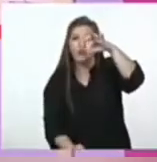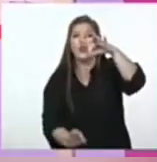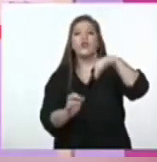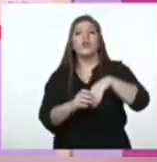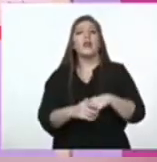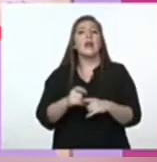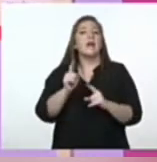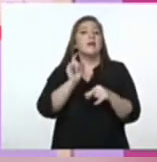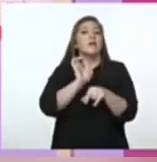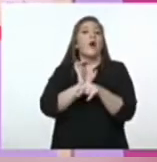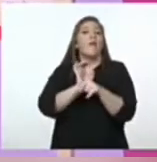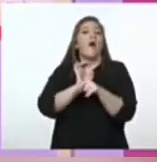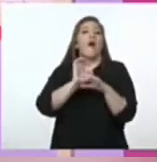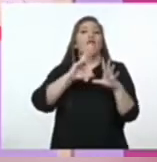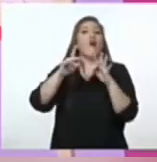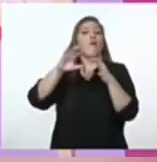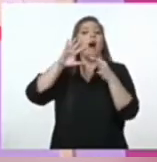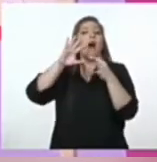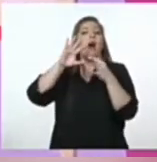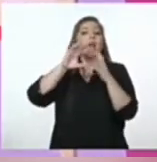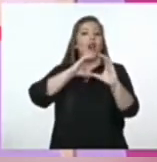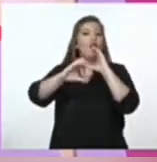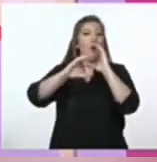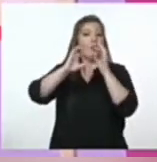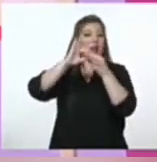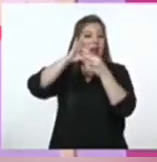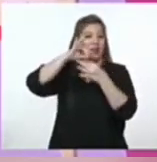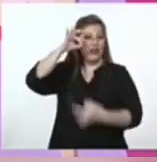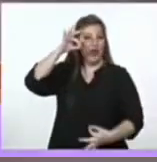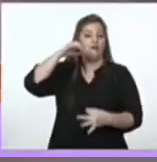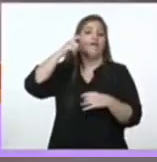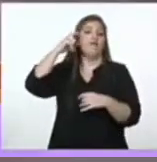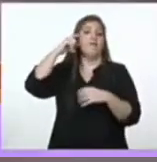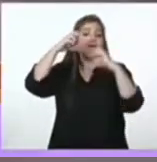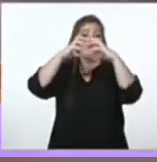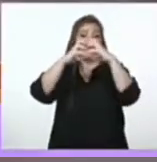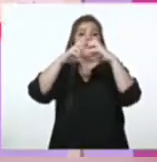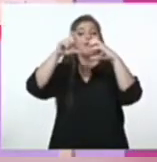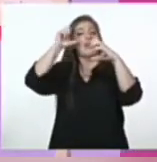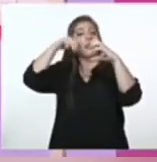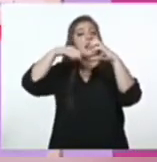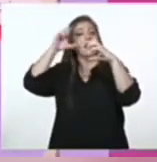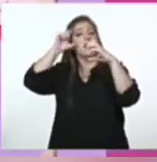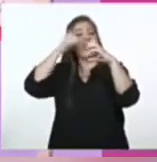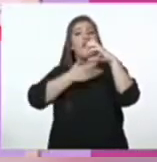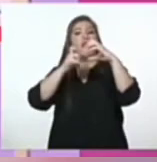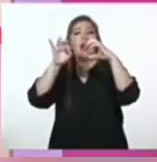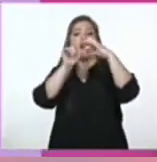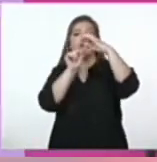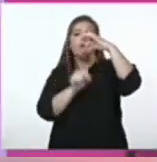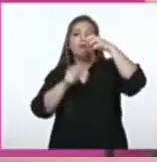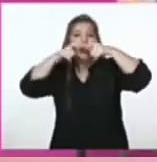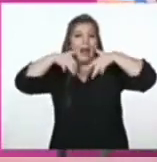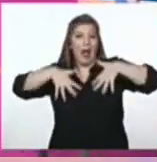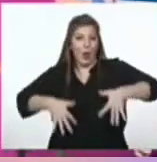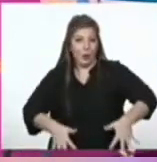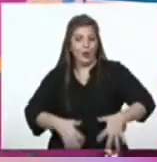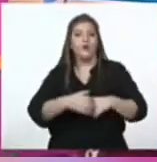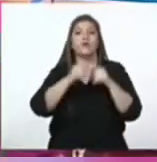este canal de comunicación entre el encéfalo, ¿no? Y los nervios. Perfecto. Y además, la médula